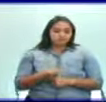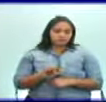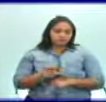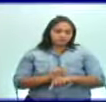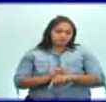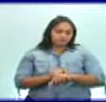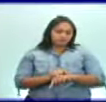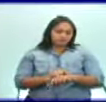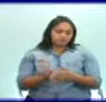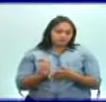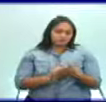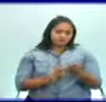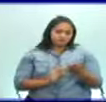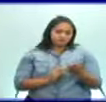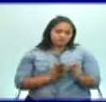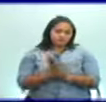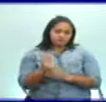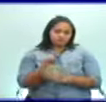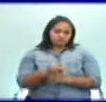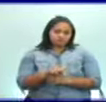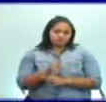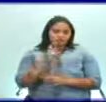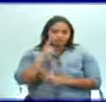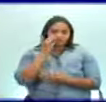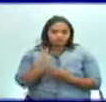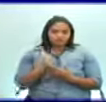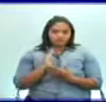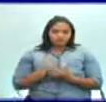para que copien y continuamos con la resolución del mismo.